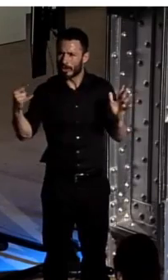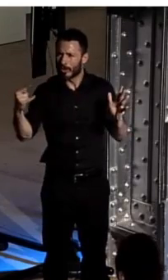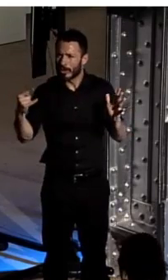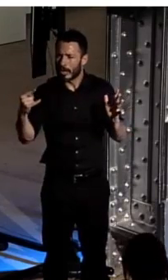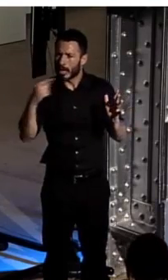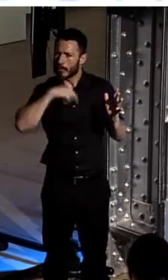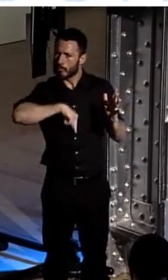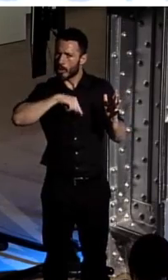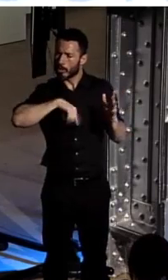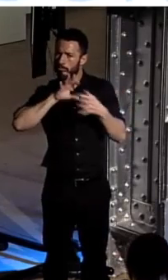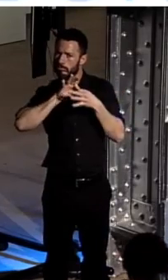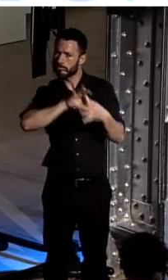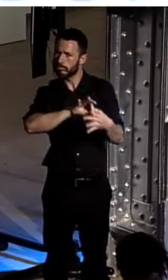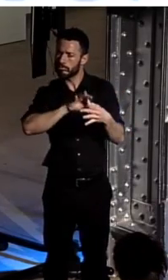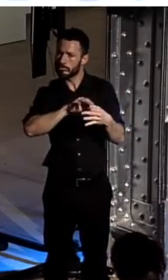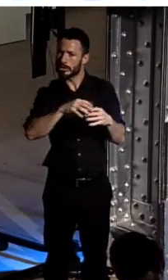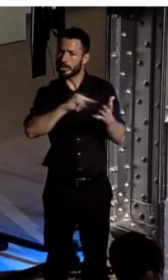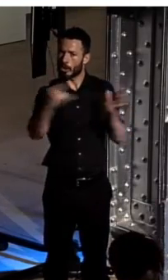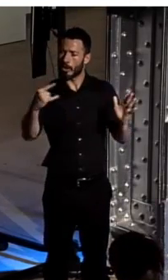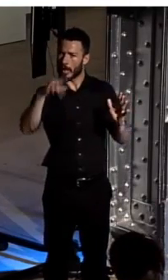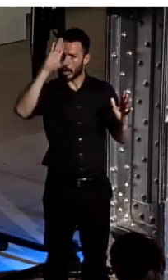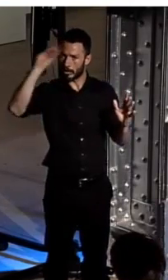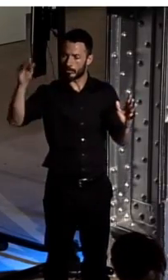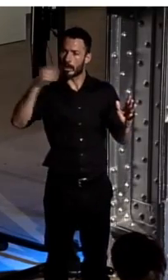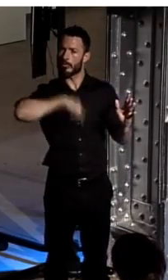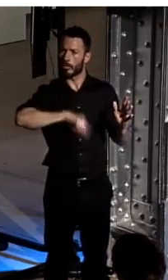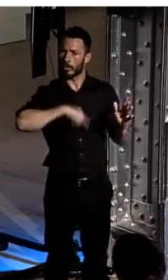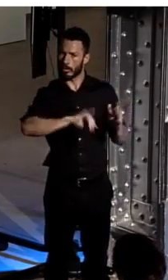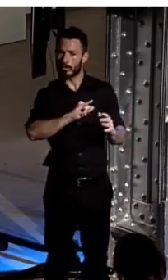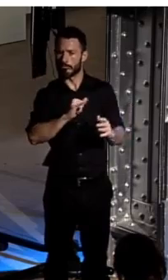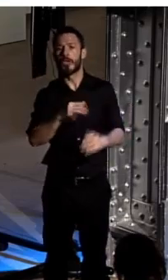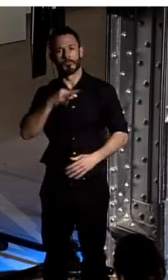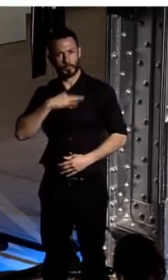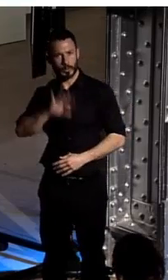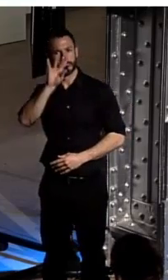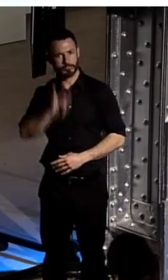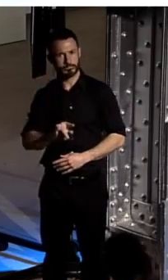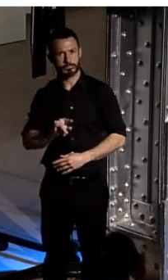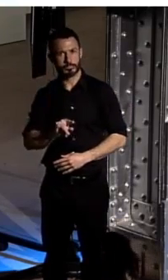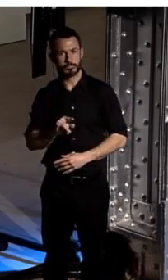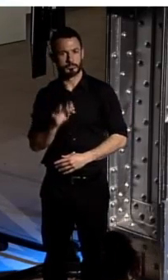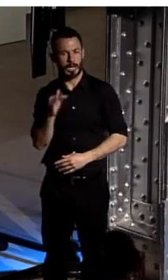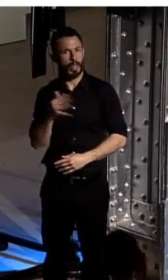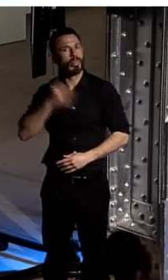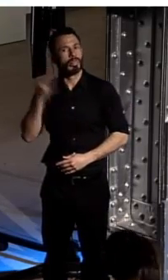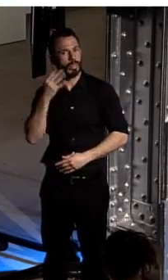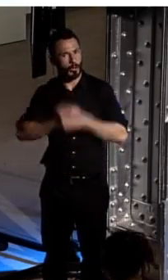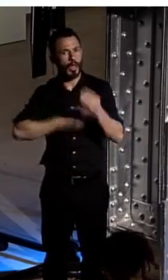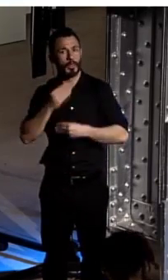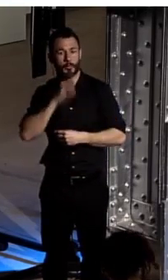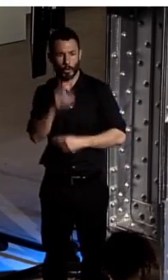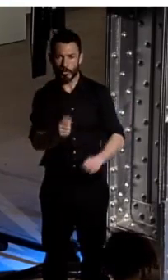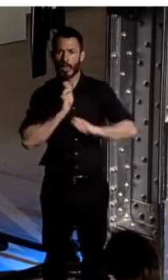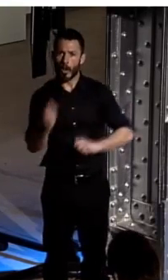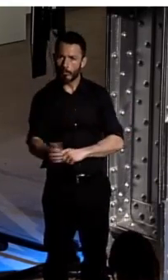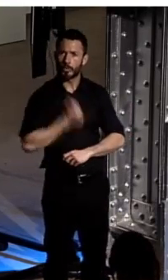sea emocionalmente inteligente, y yo creo que la respuesta es que sí y que deberíamos hacerlo, porque las oportunidades que